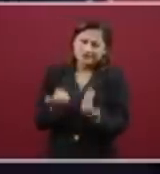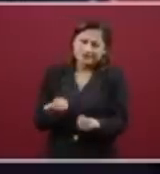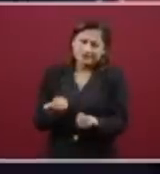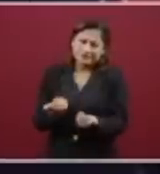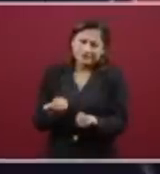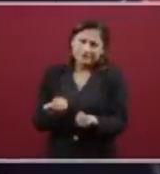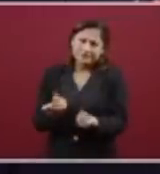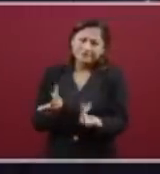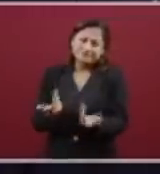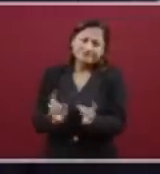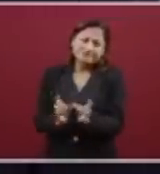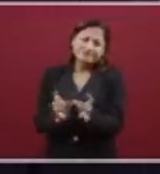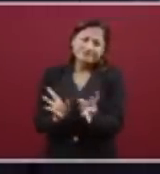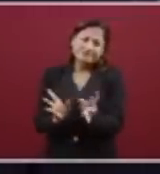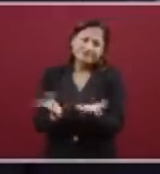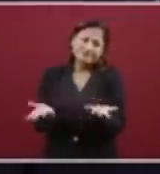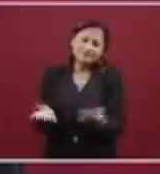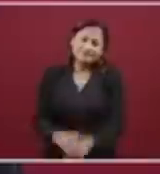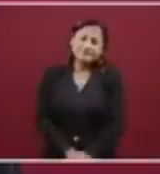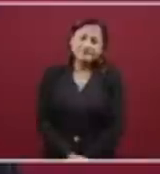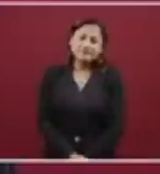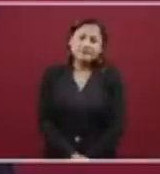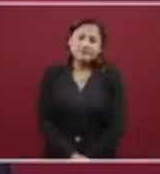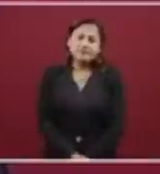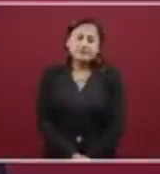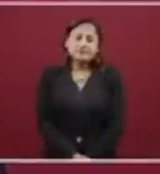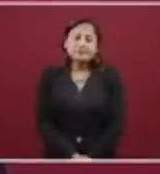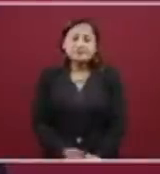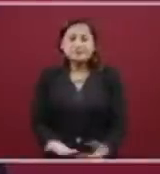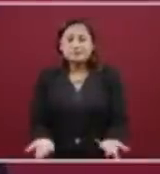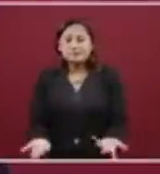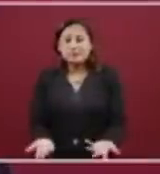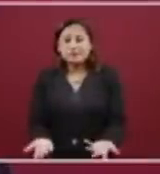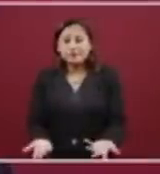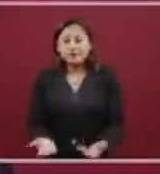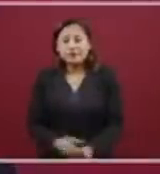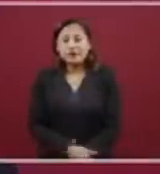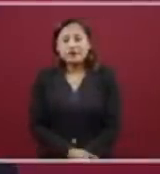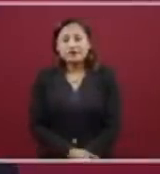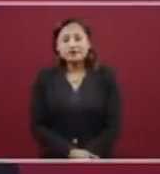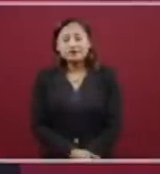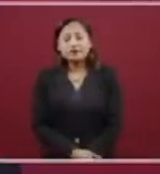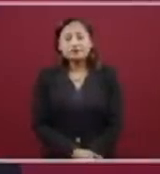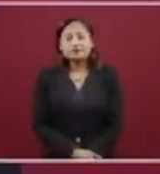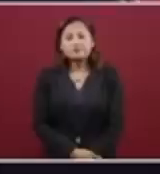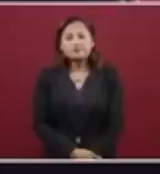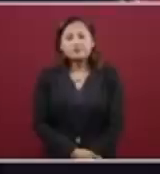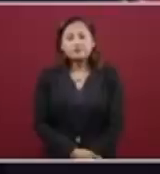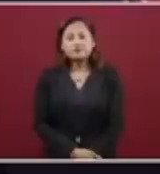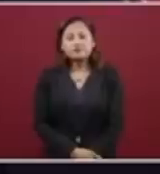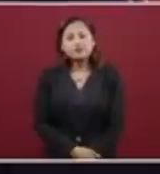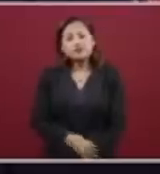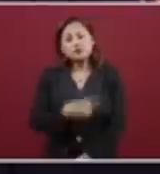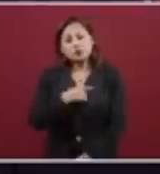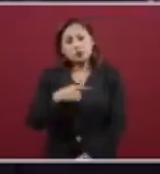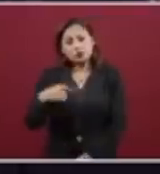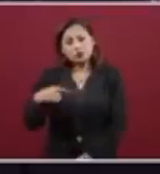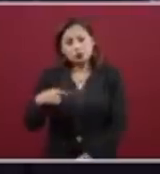la circunstancia nosotros no solo somos honestos